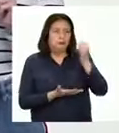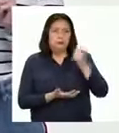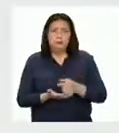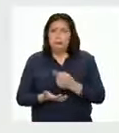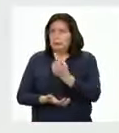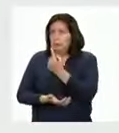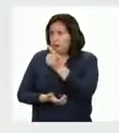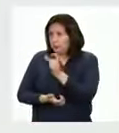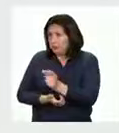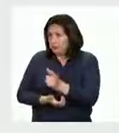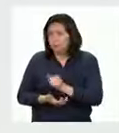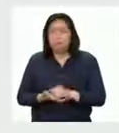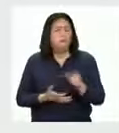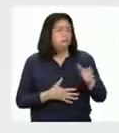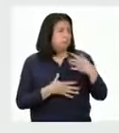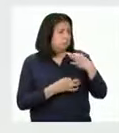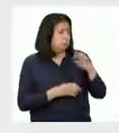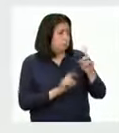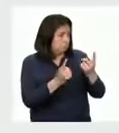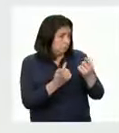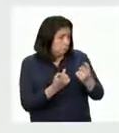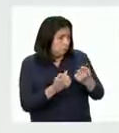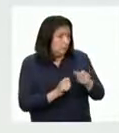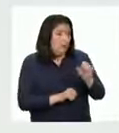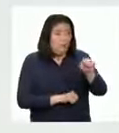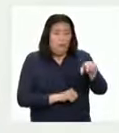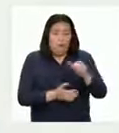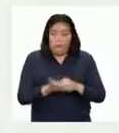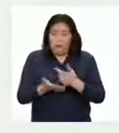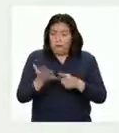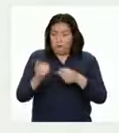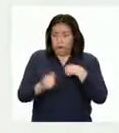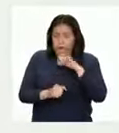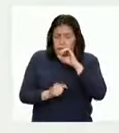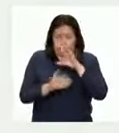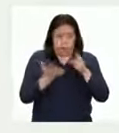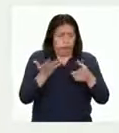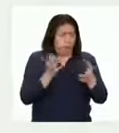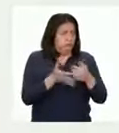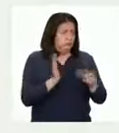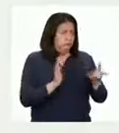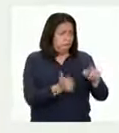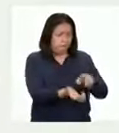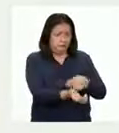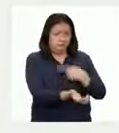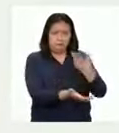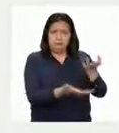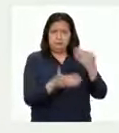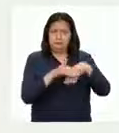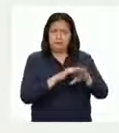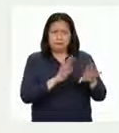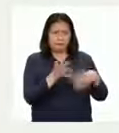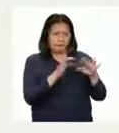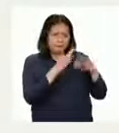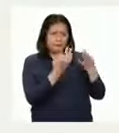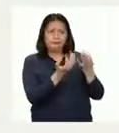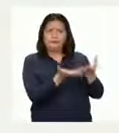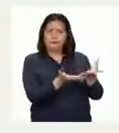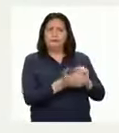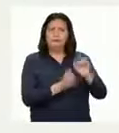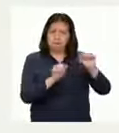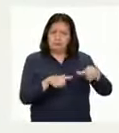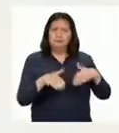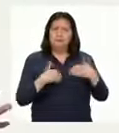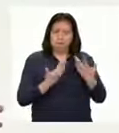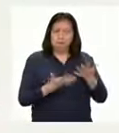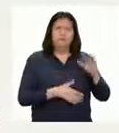los dos? Interesante pregunta, Alberto. Como dijimos, las costumbres dentro de una misma familia